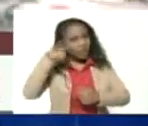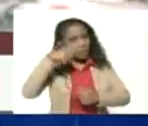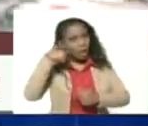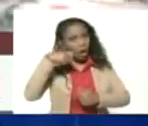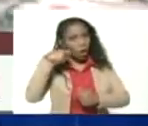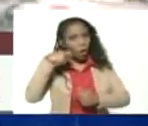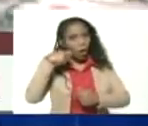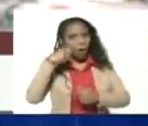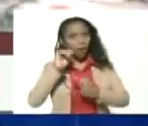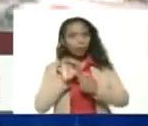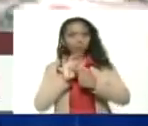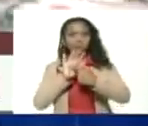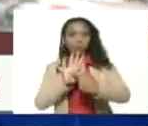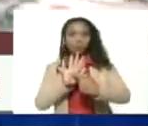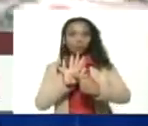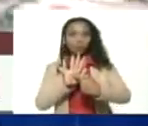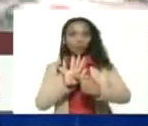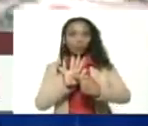a guindar